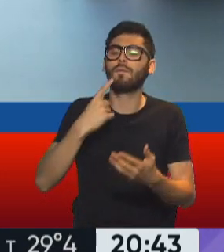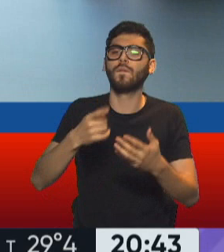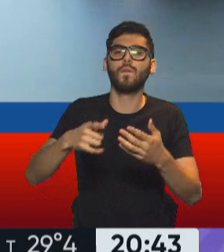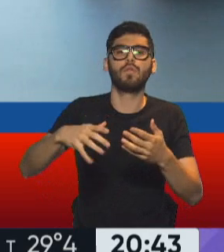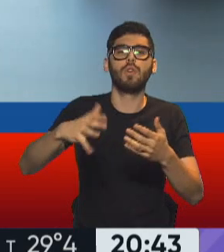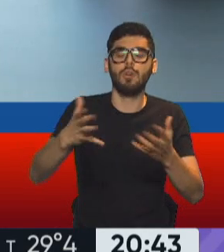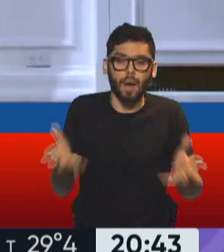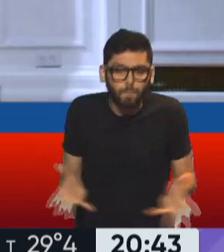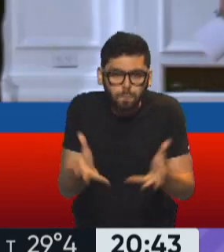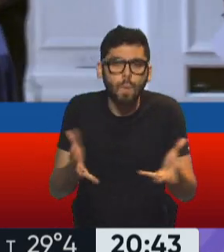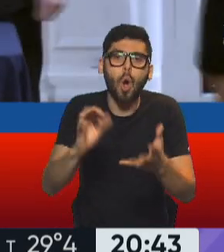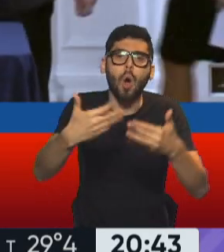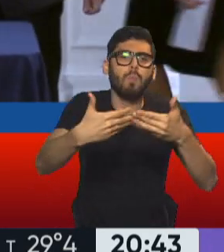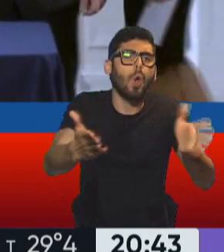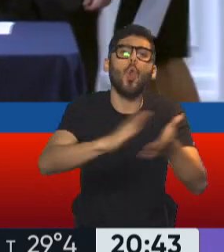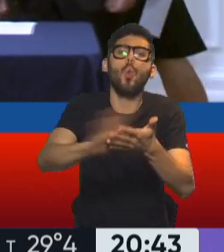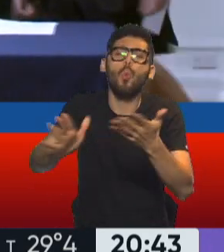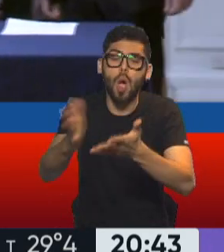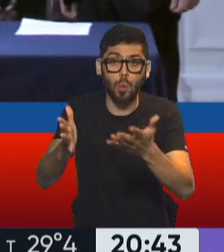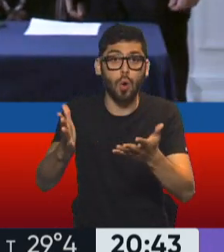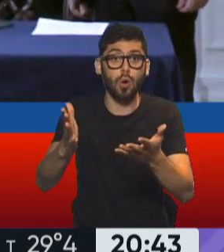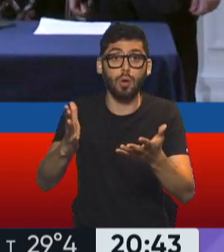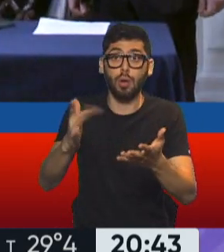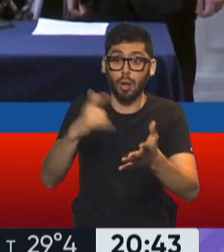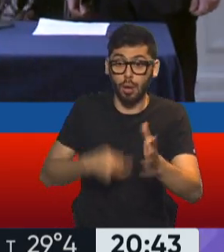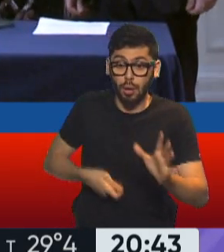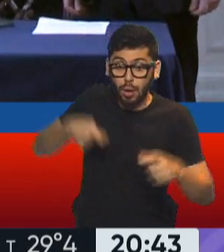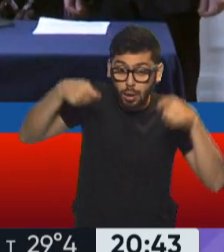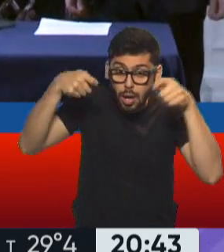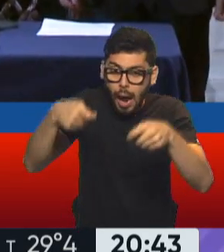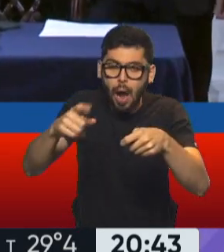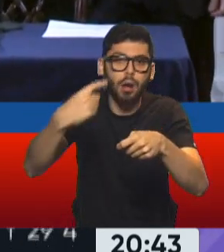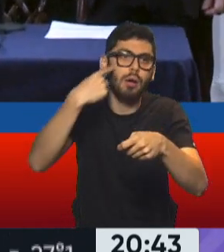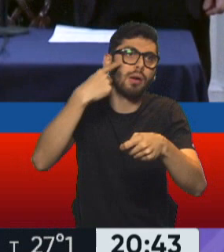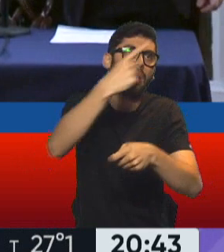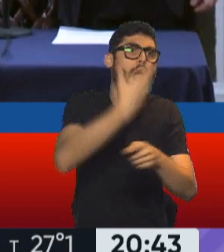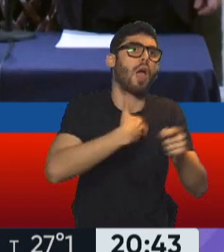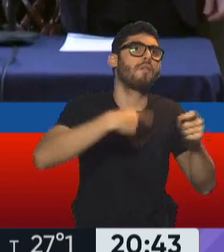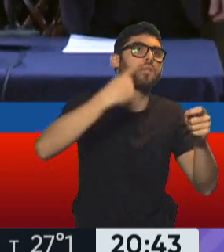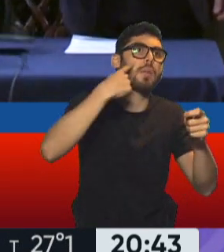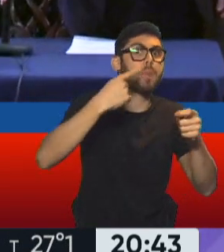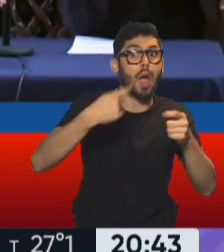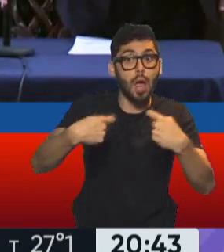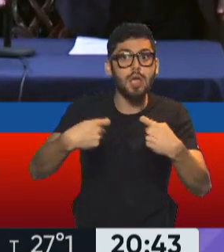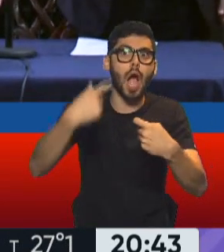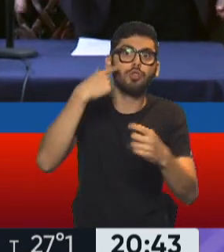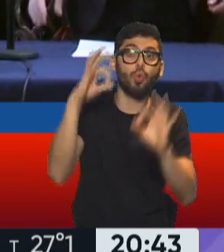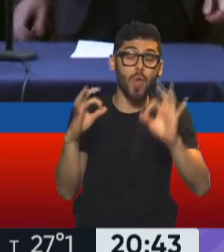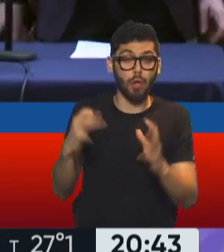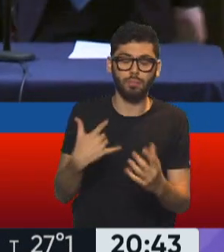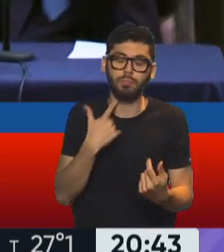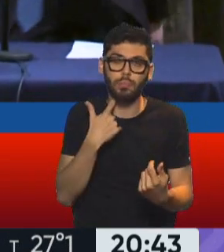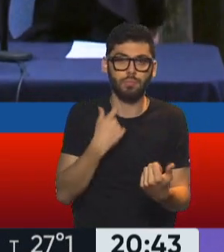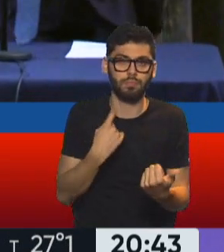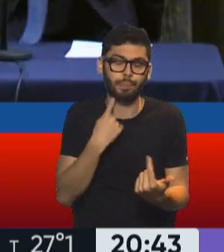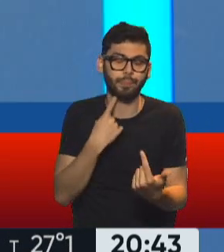determinados o impulsar determinados recorridos. Bueno, guarda, porque están las metas fiscales con el fondo, más de ahí no podemos ir. Es eso. O